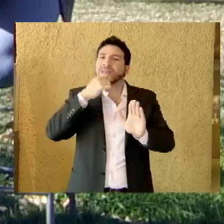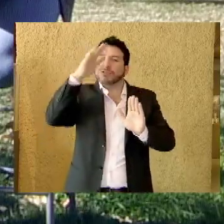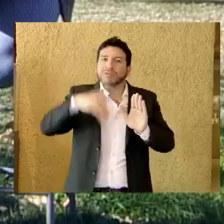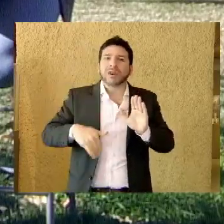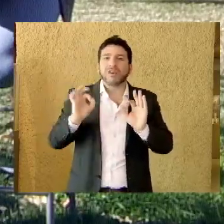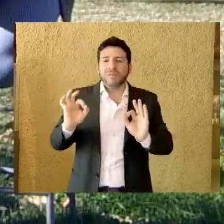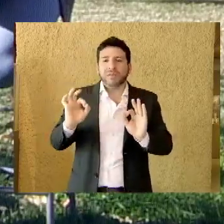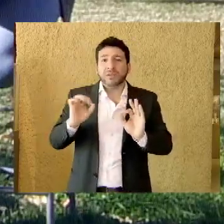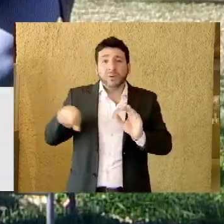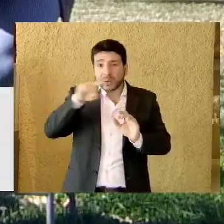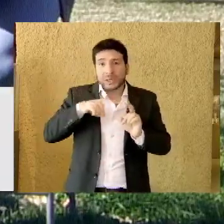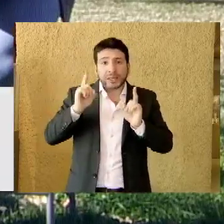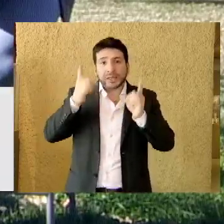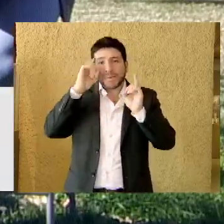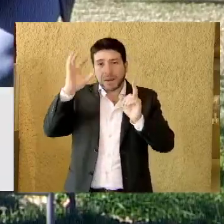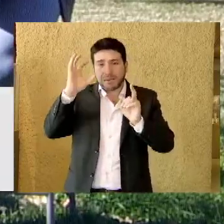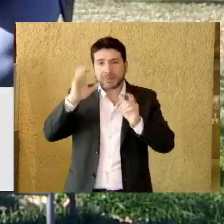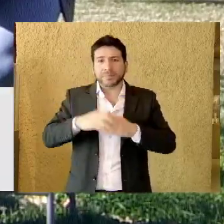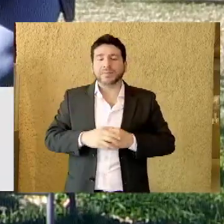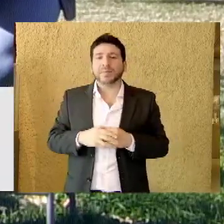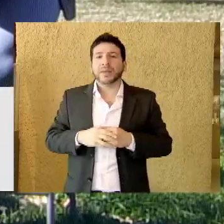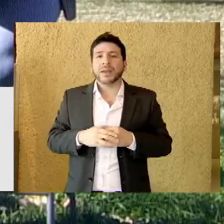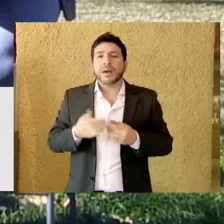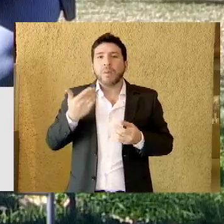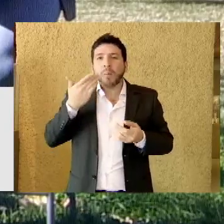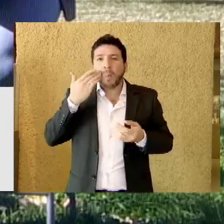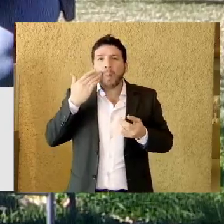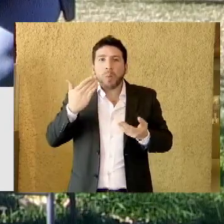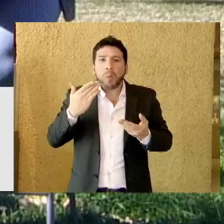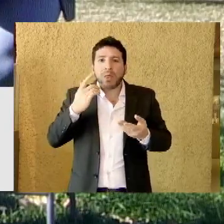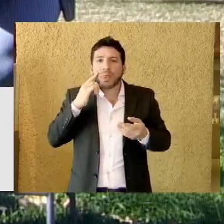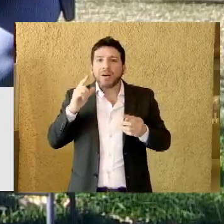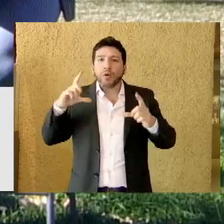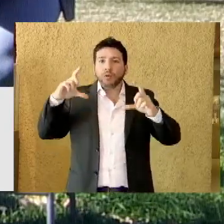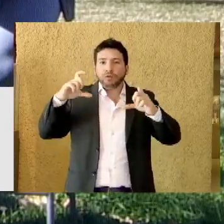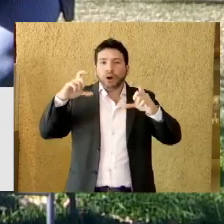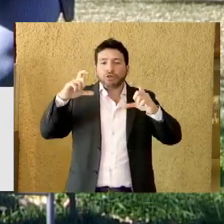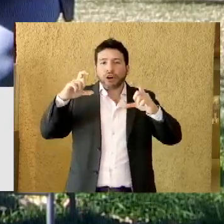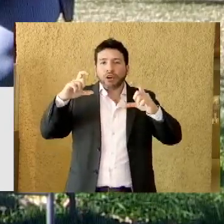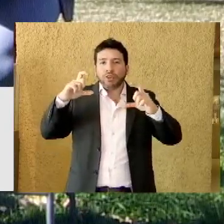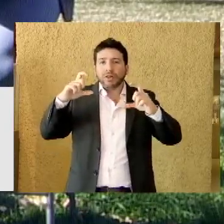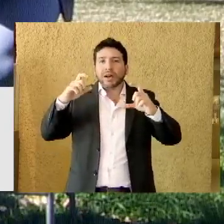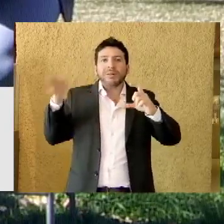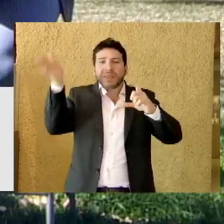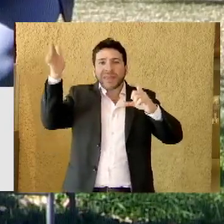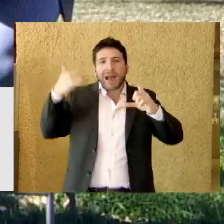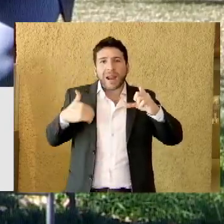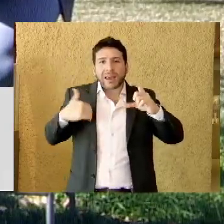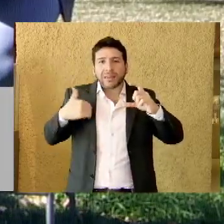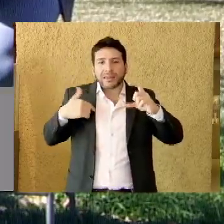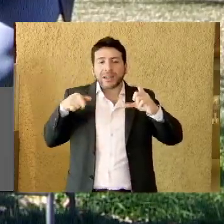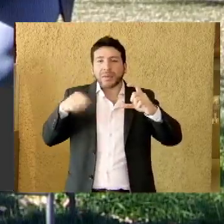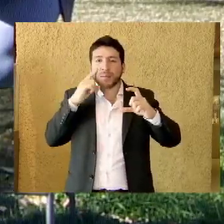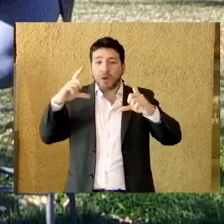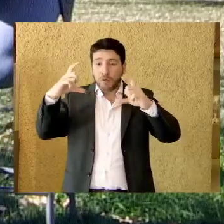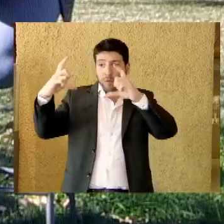poder ver ustedes, porque sabemos que han podido participar a través de la foto celeste y blanco justamente.com, subiendo allí sus